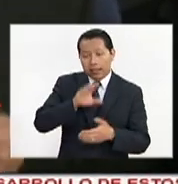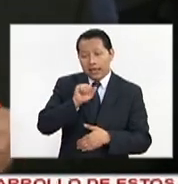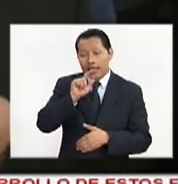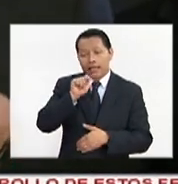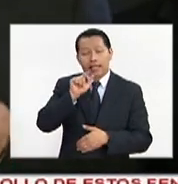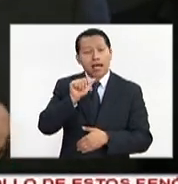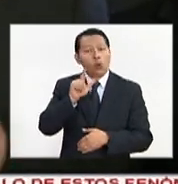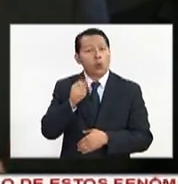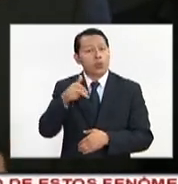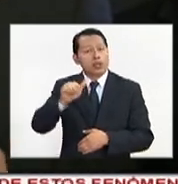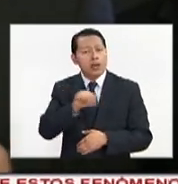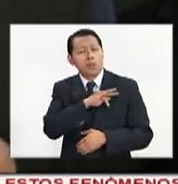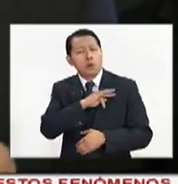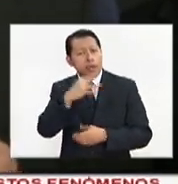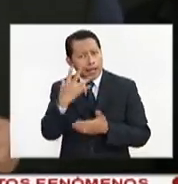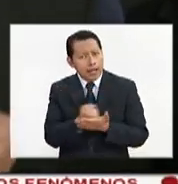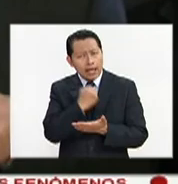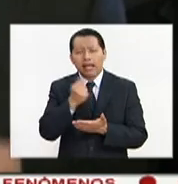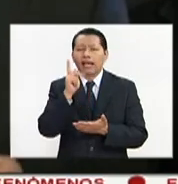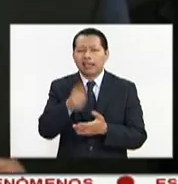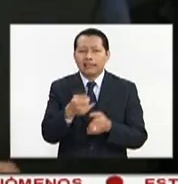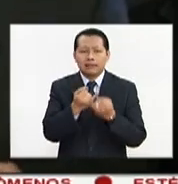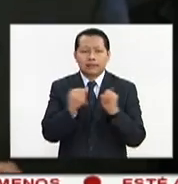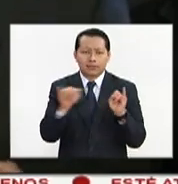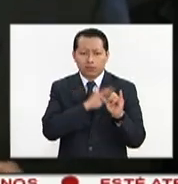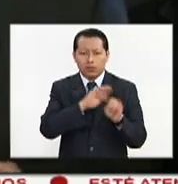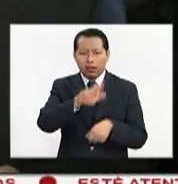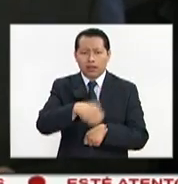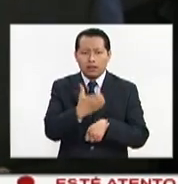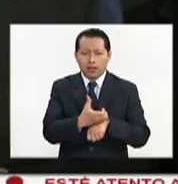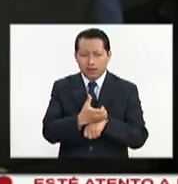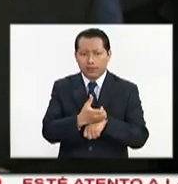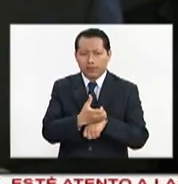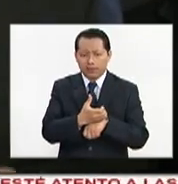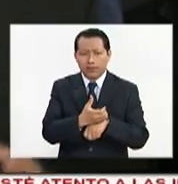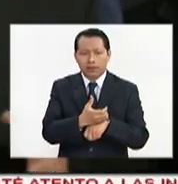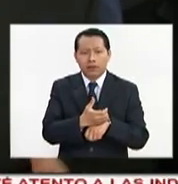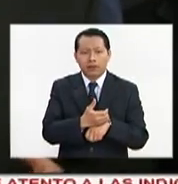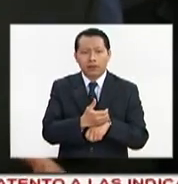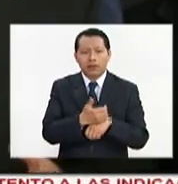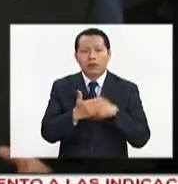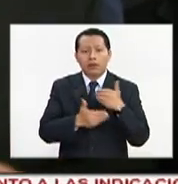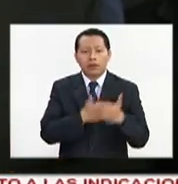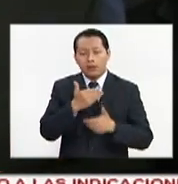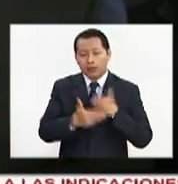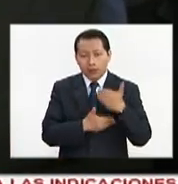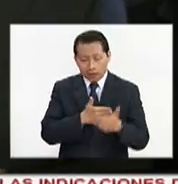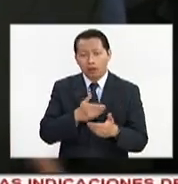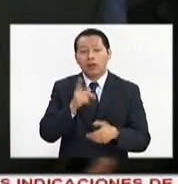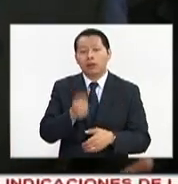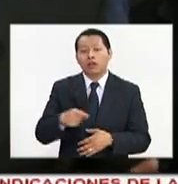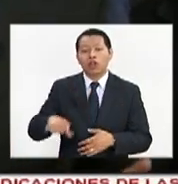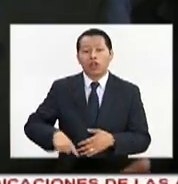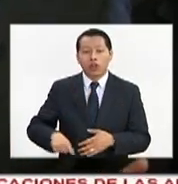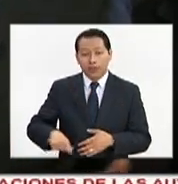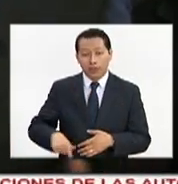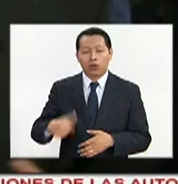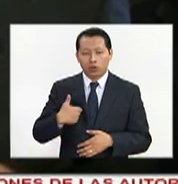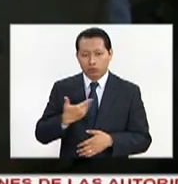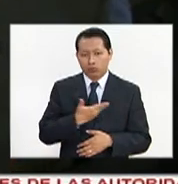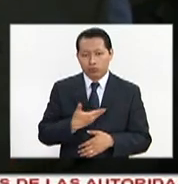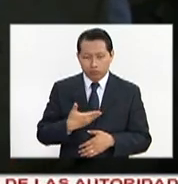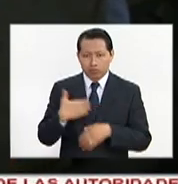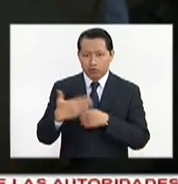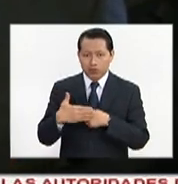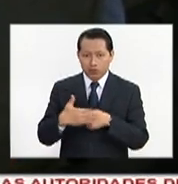Estado independiente que se constituya en forma de república. Como consecuencia, el gobierno que presido trasladará en